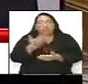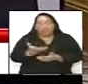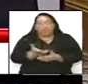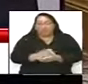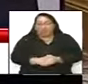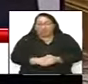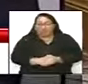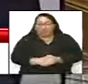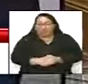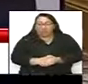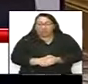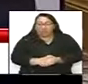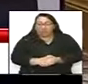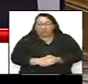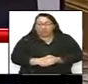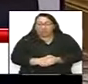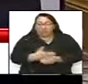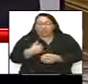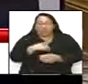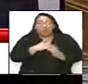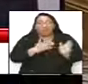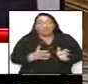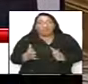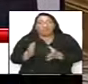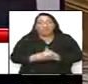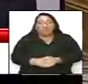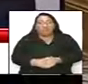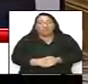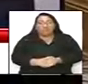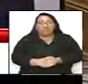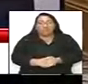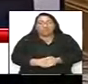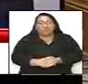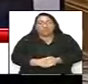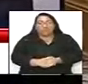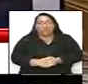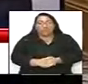la posición que nosotros hemos planteado.